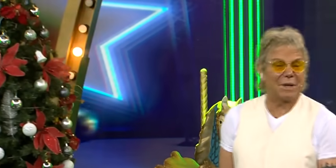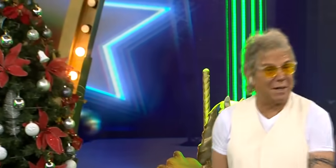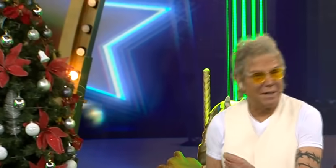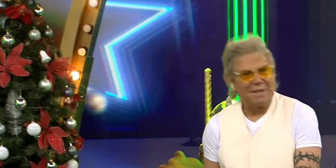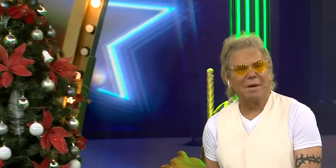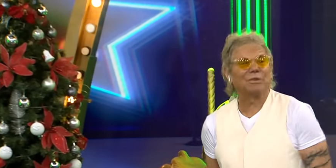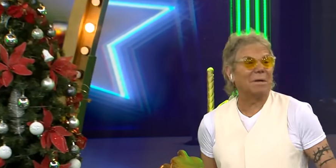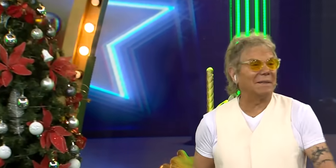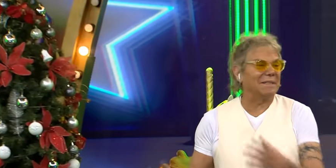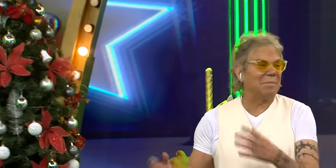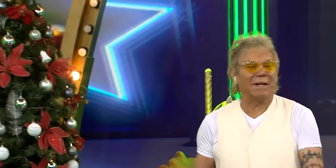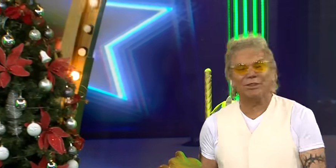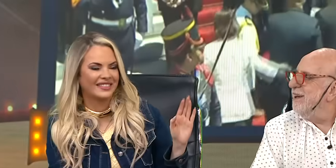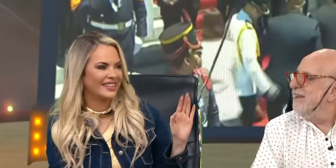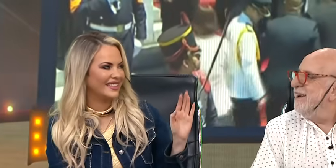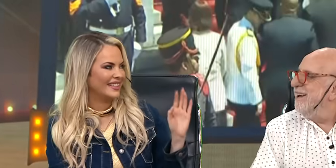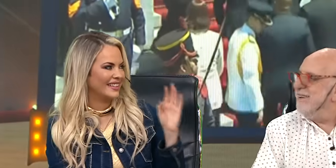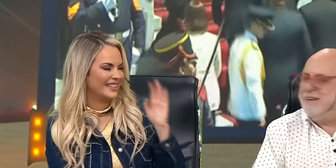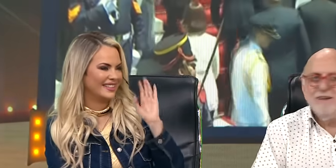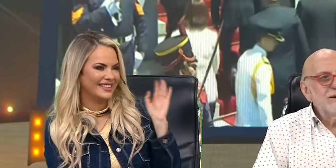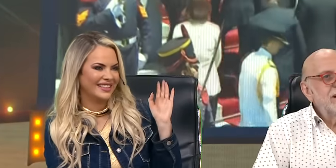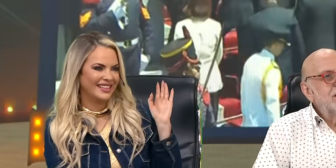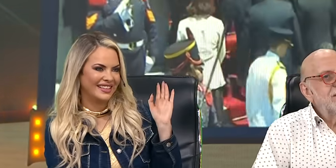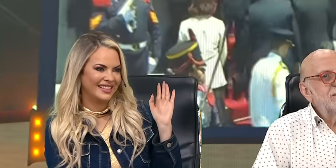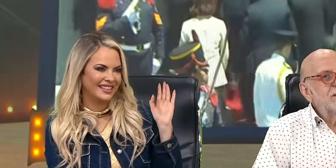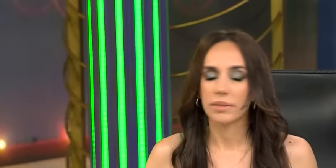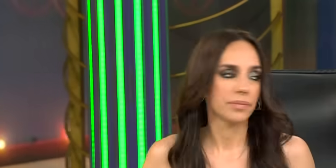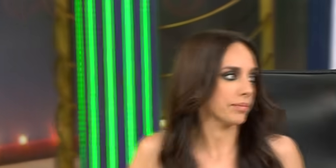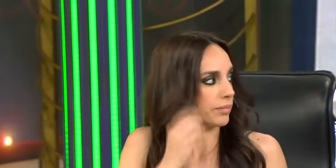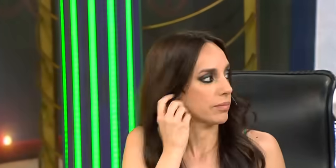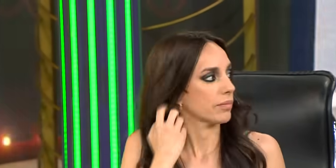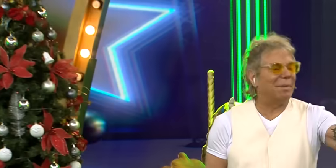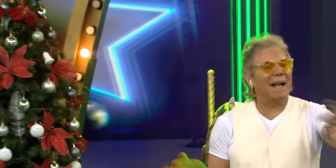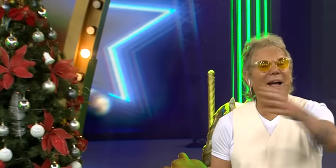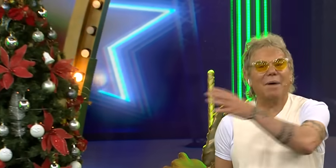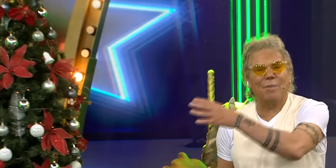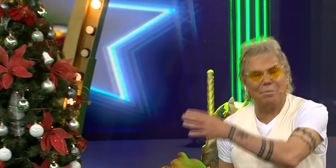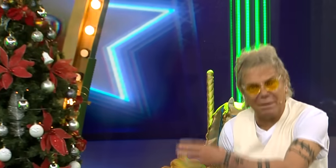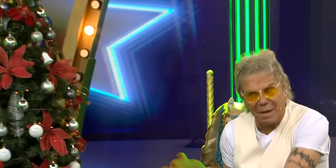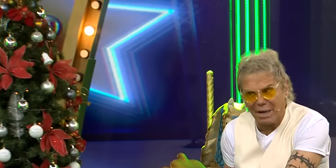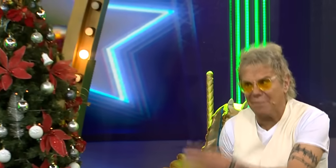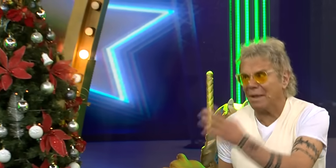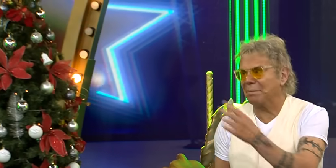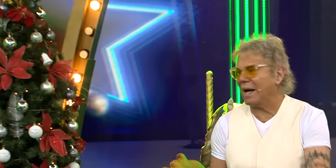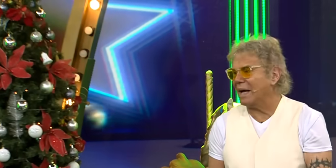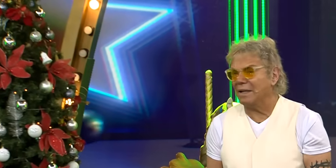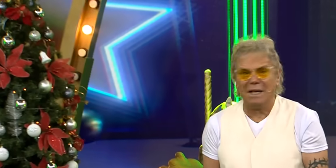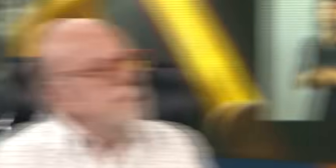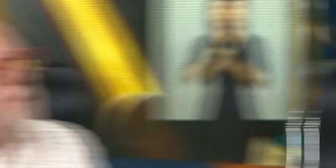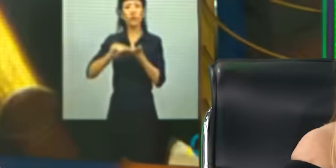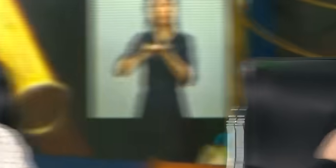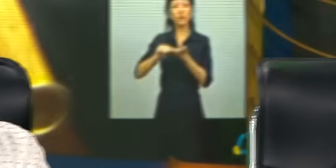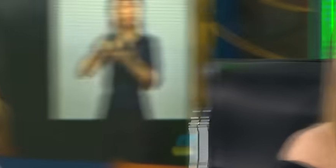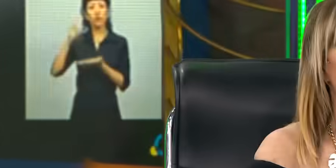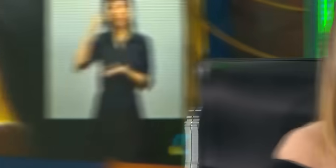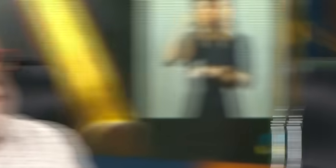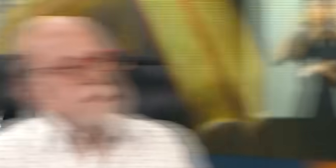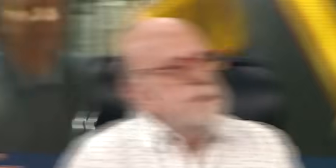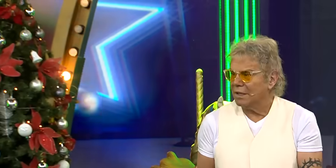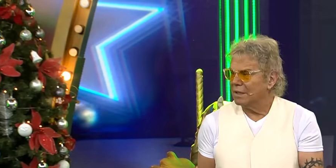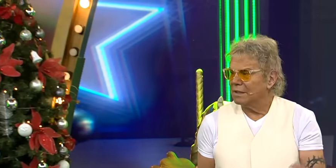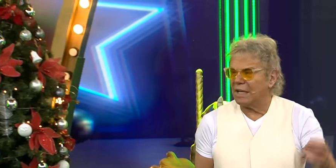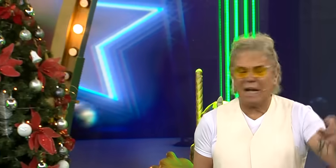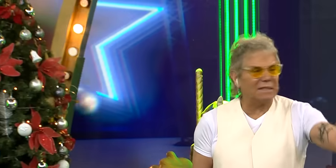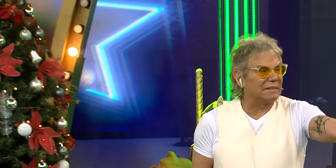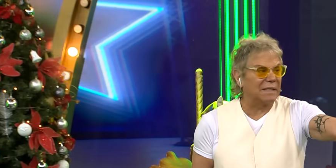desmereciendo. Vamos a participar todos. Chicos, ahorremos. Empecemos a ahorrar y a cuidar. Esperá que vamos a hablar Pagani. ¿Qué les pasa a todos esta noche?